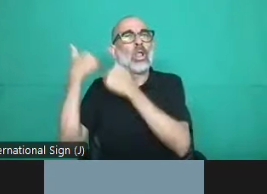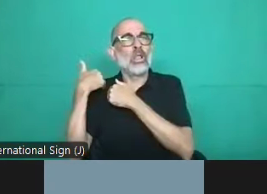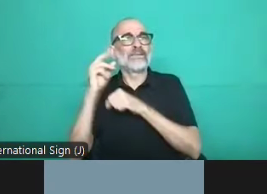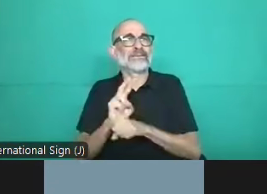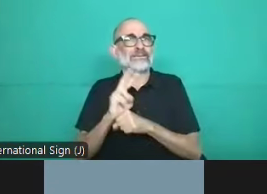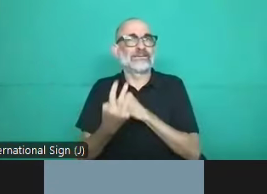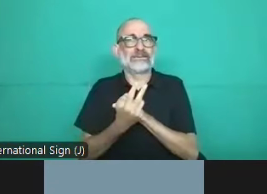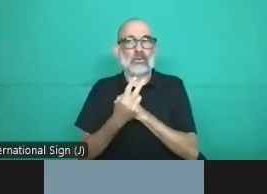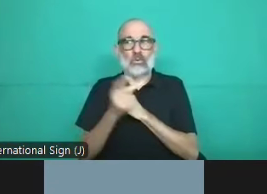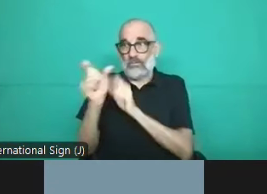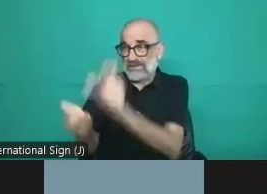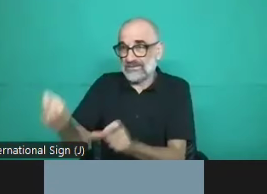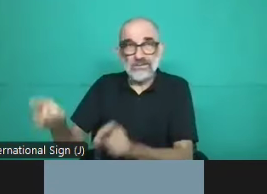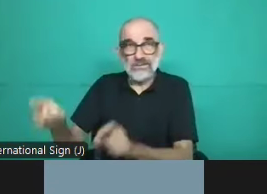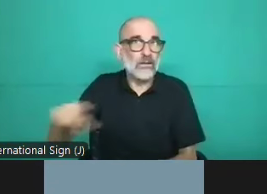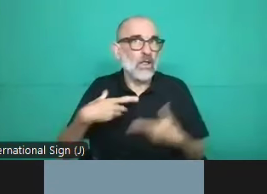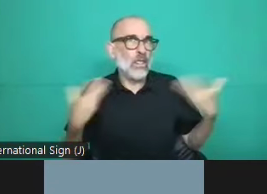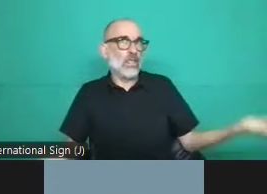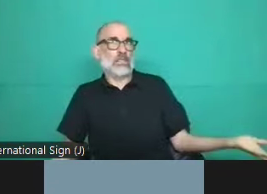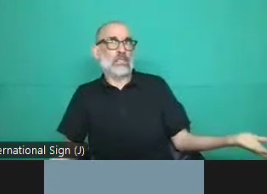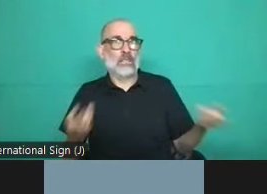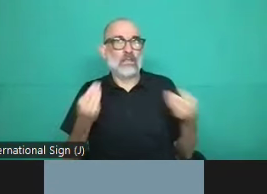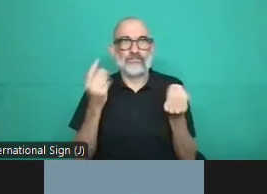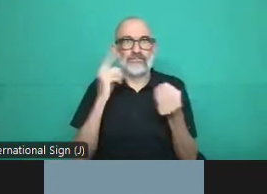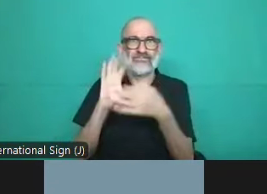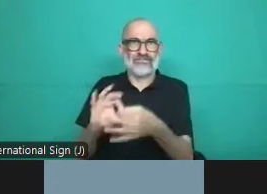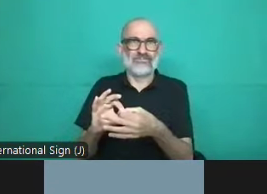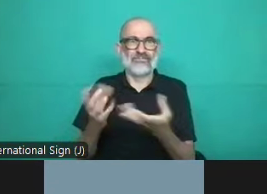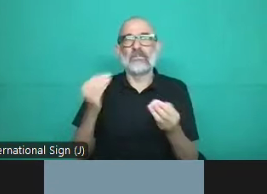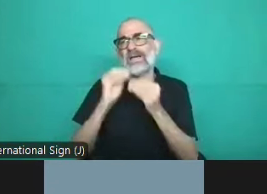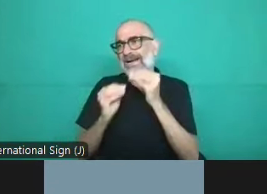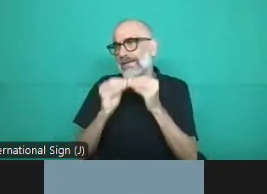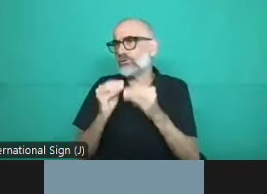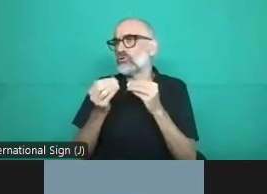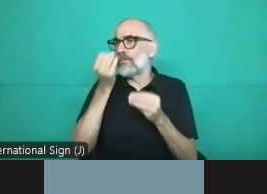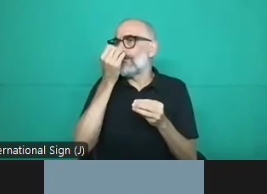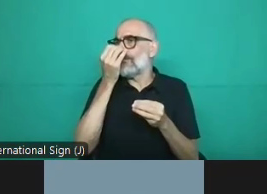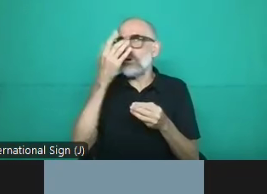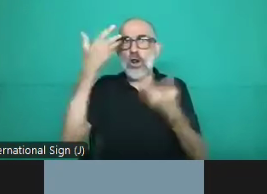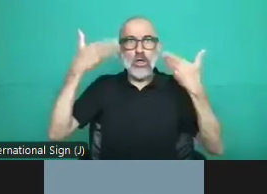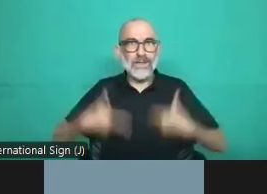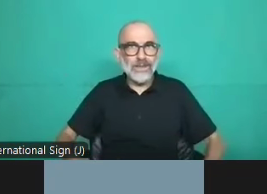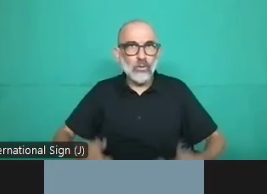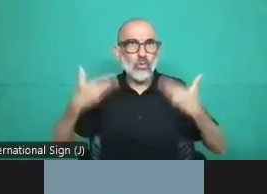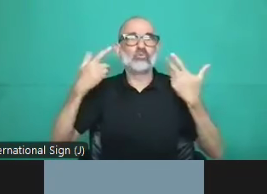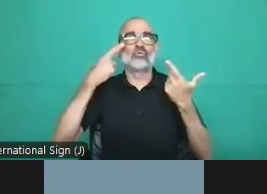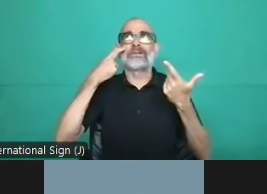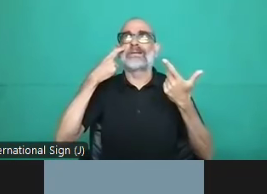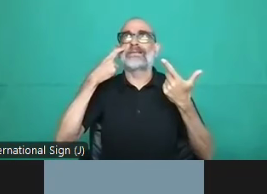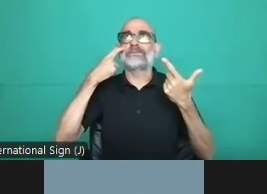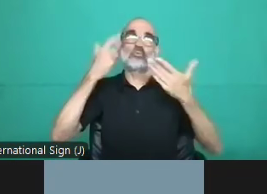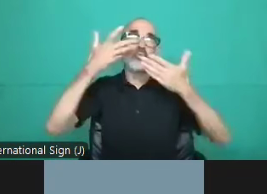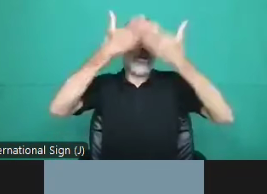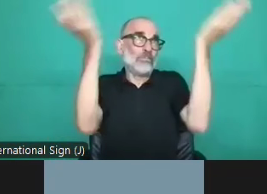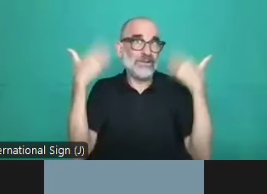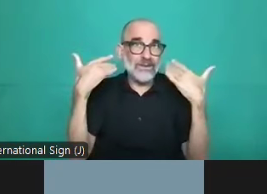físicos, químicos, ambientais, mecánicos, psicosociales y físicos, mentales, e químicos, incluso de violencia y psicossociais, acoso, que durante la violência, pandemia